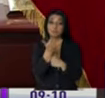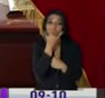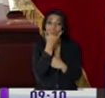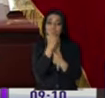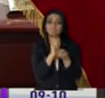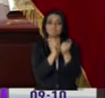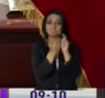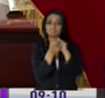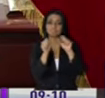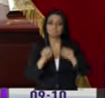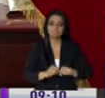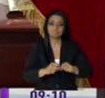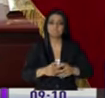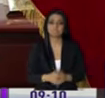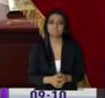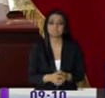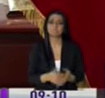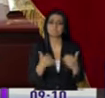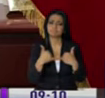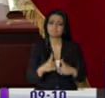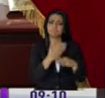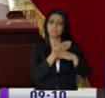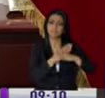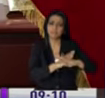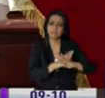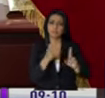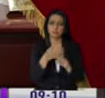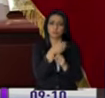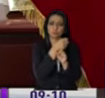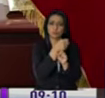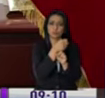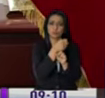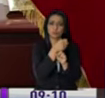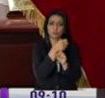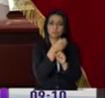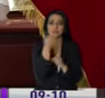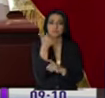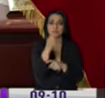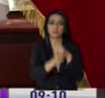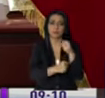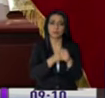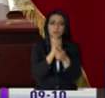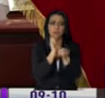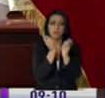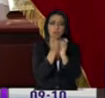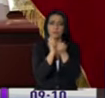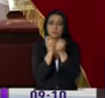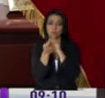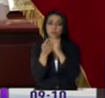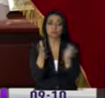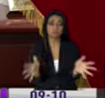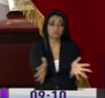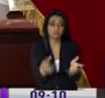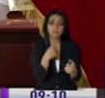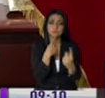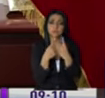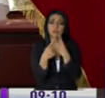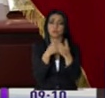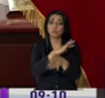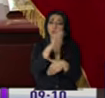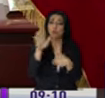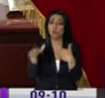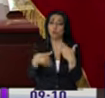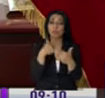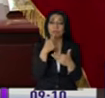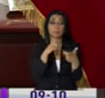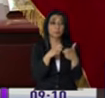corregir. Continuaremos defendiendo los logros de estos 10 años de cambios, impulsando el diálogo con todos los sectores para superar